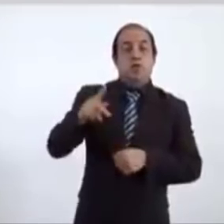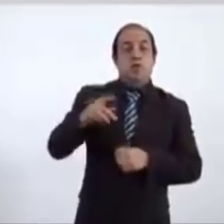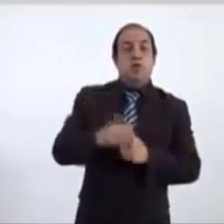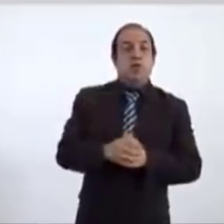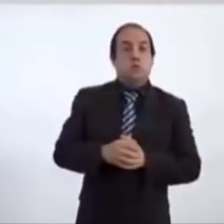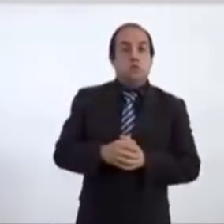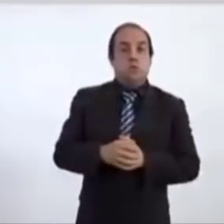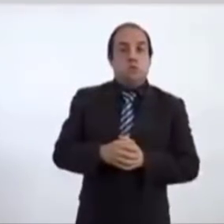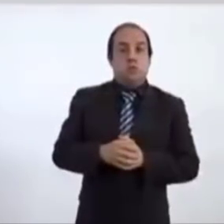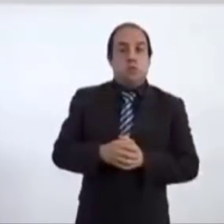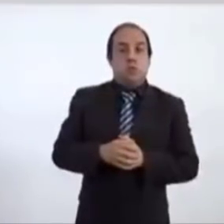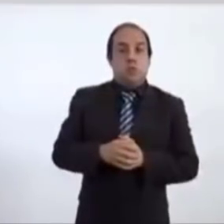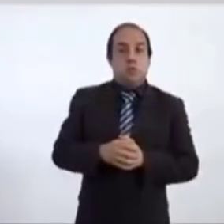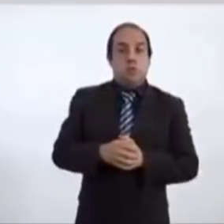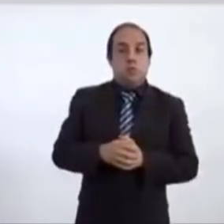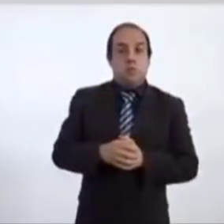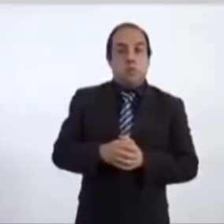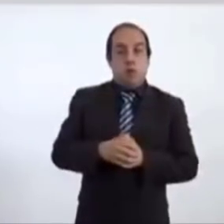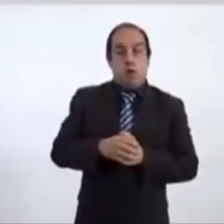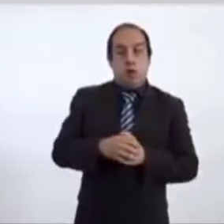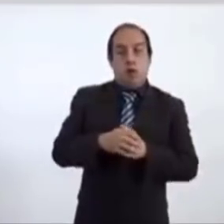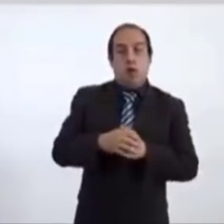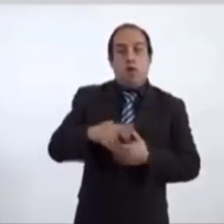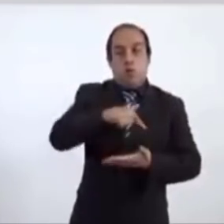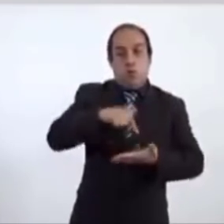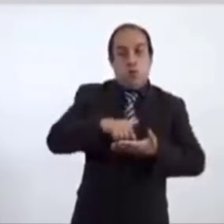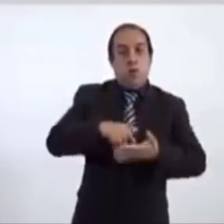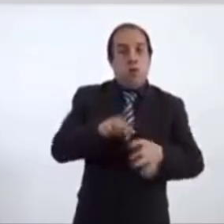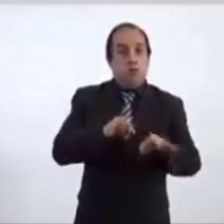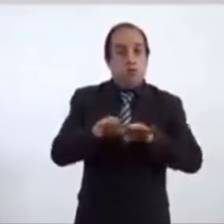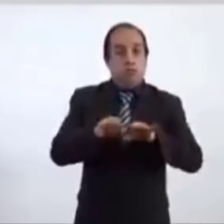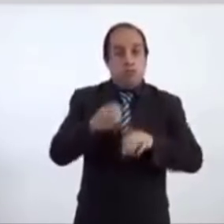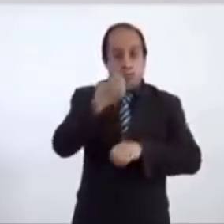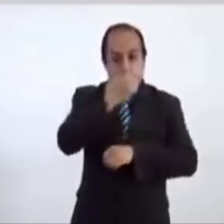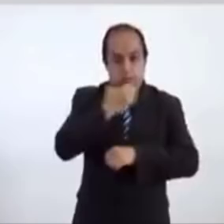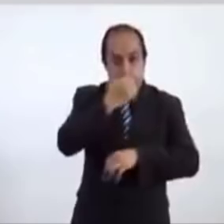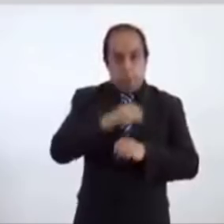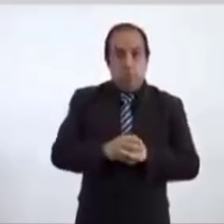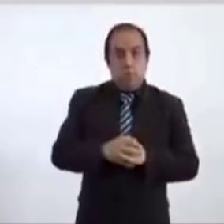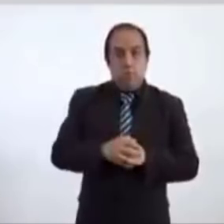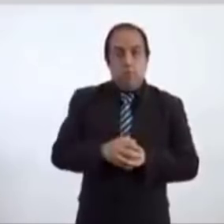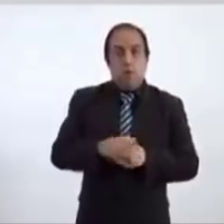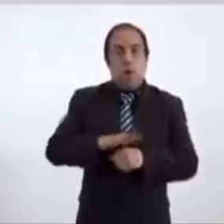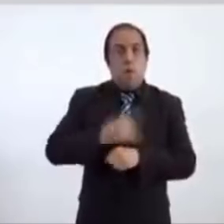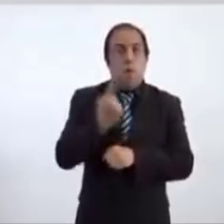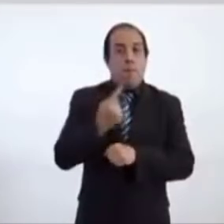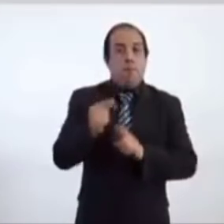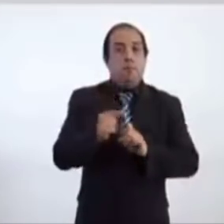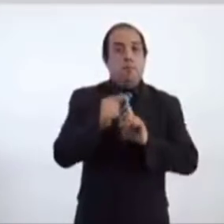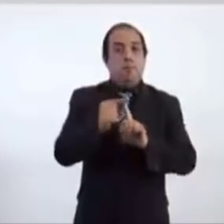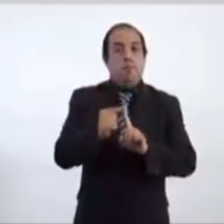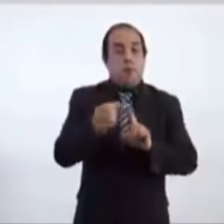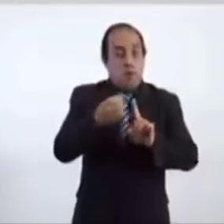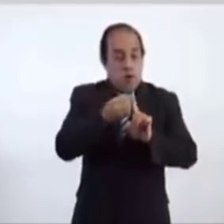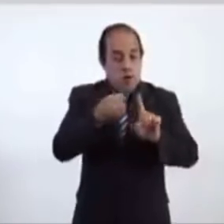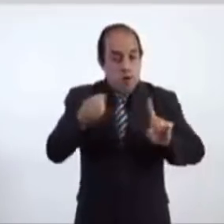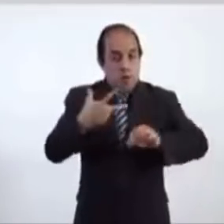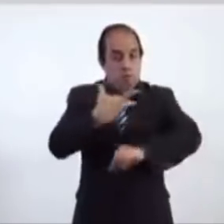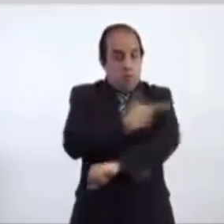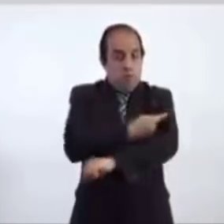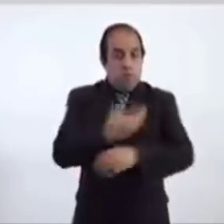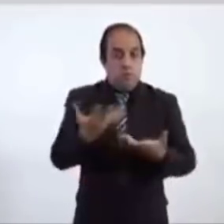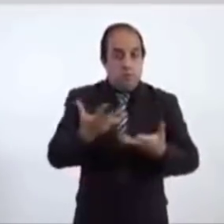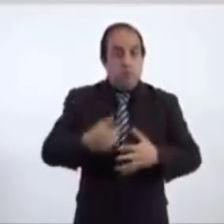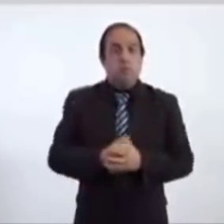sede en donde trabajan, dado que será orientado pues principalmente la organización de la